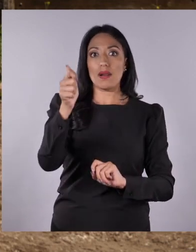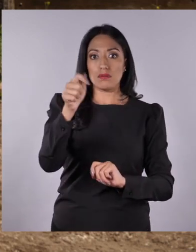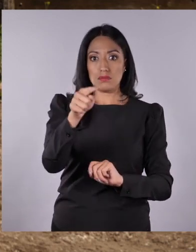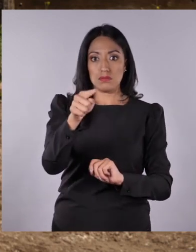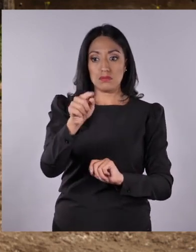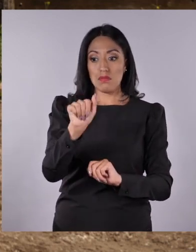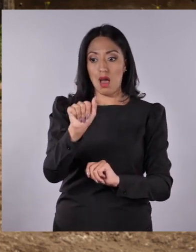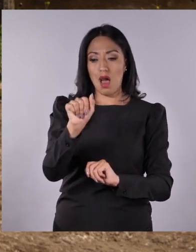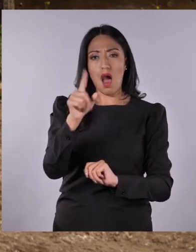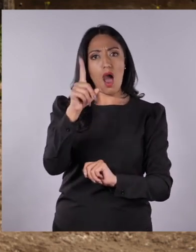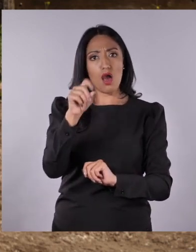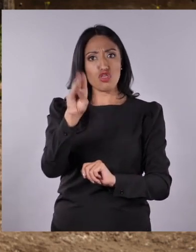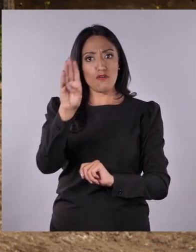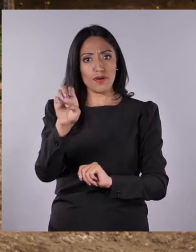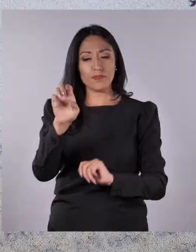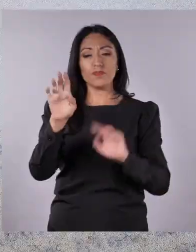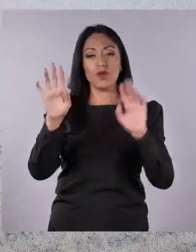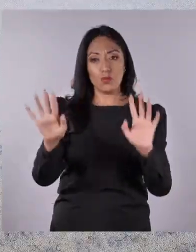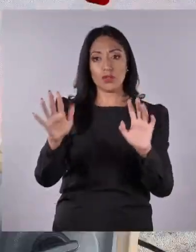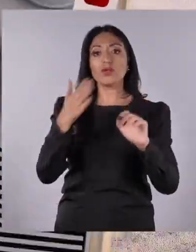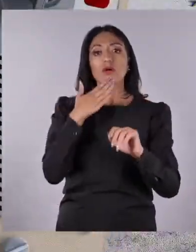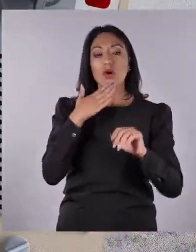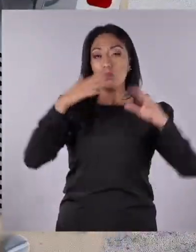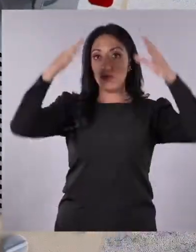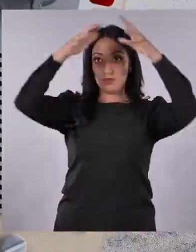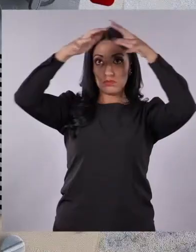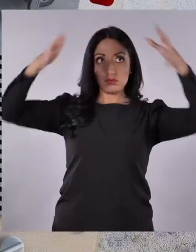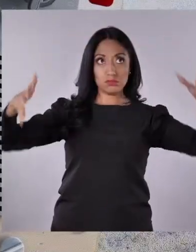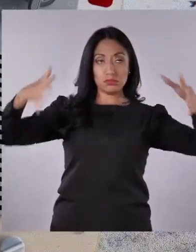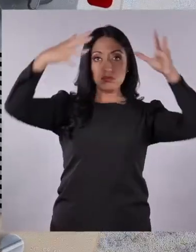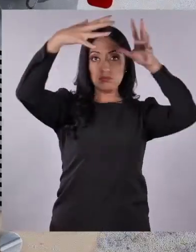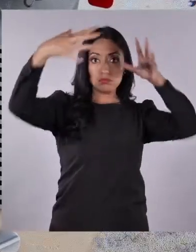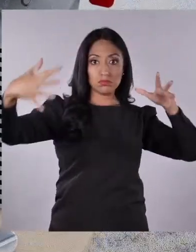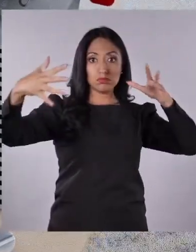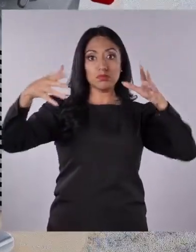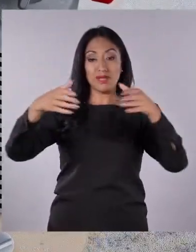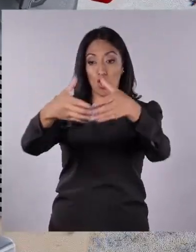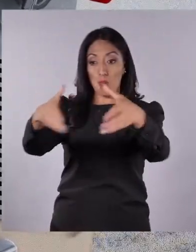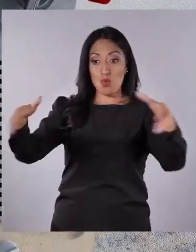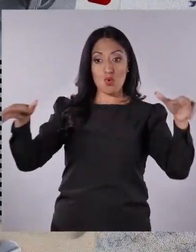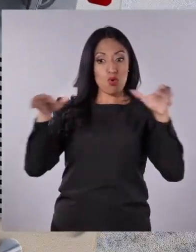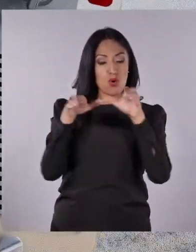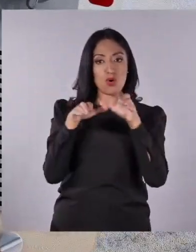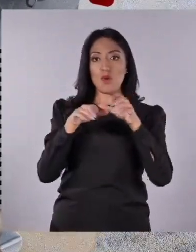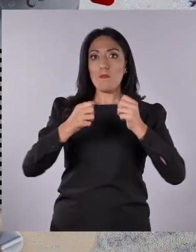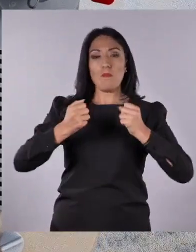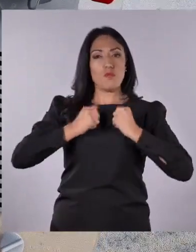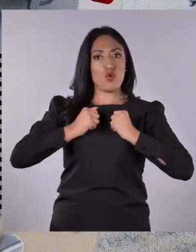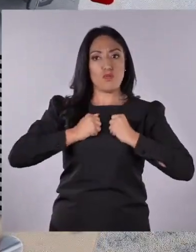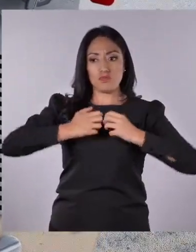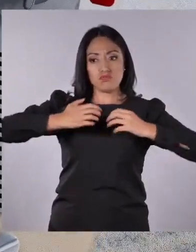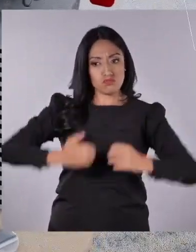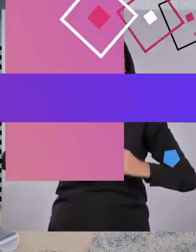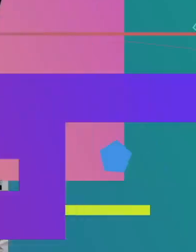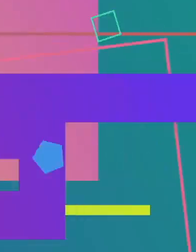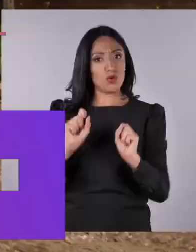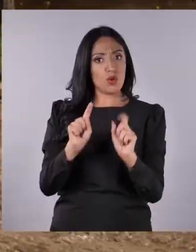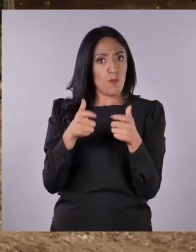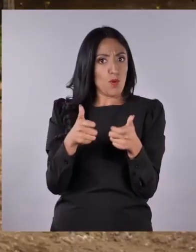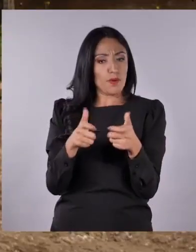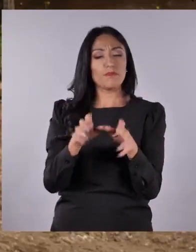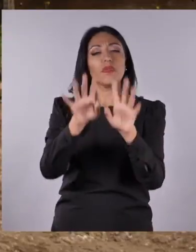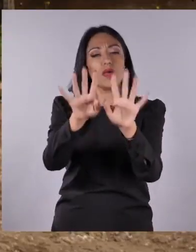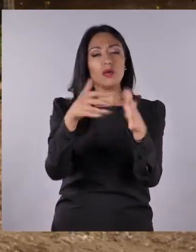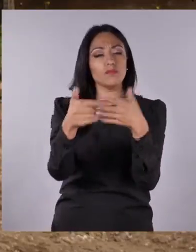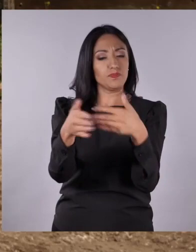adobe. Generalmente estas casas son domos para que la propia estructura sostenga la casa. Es súper eficiente.